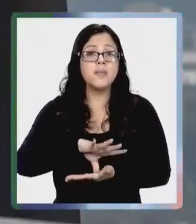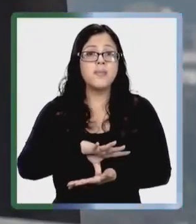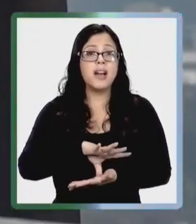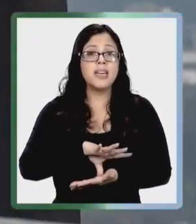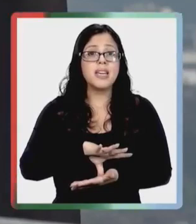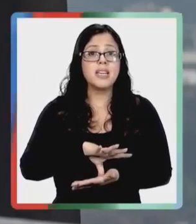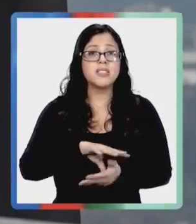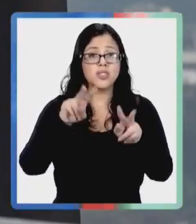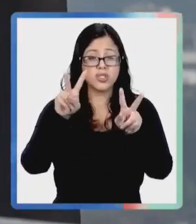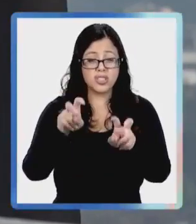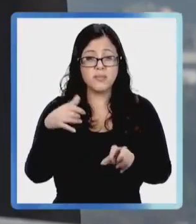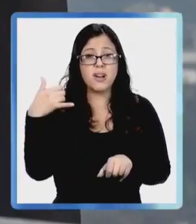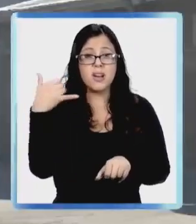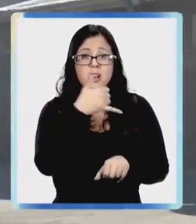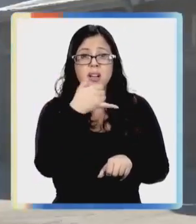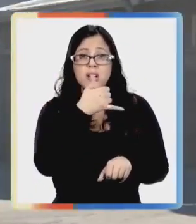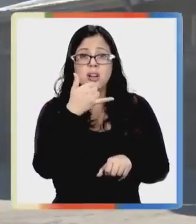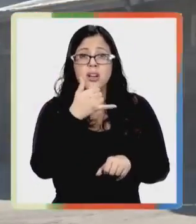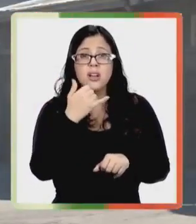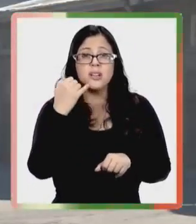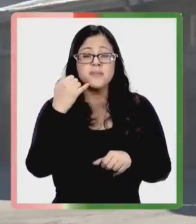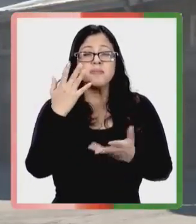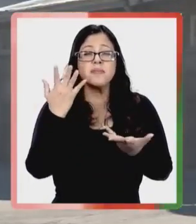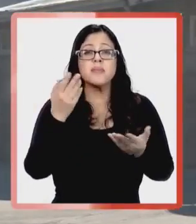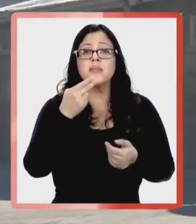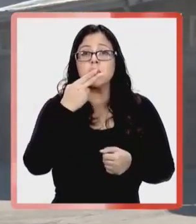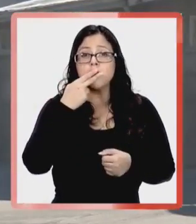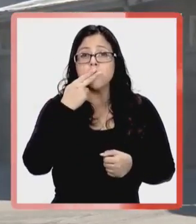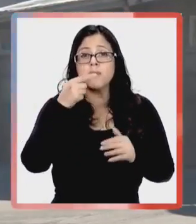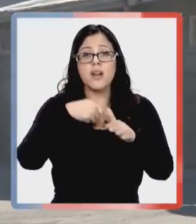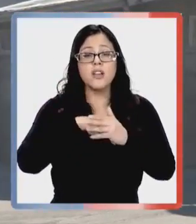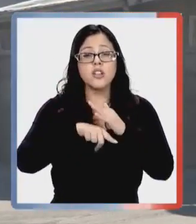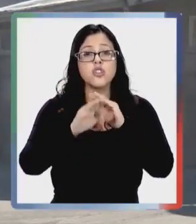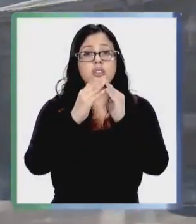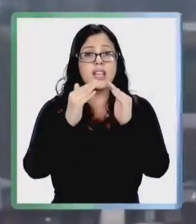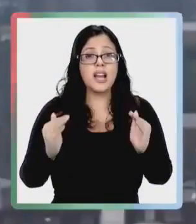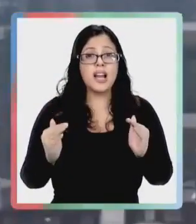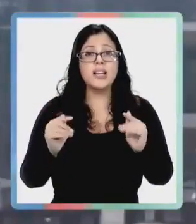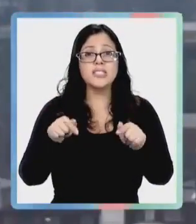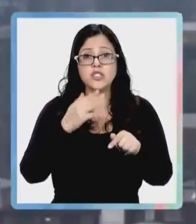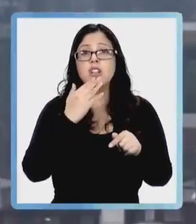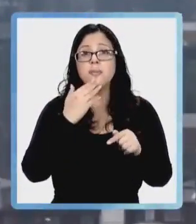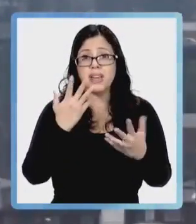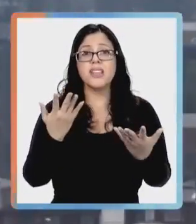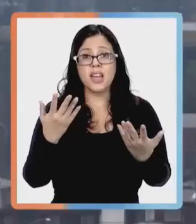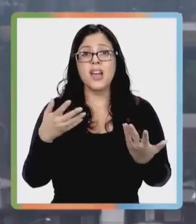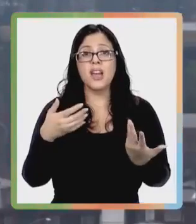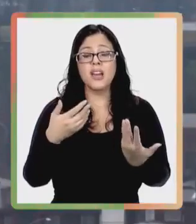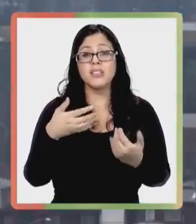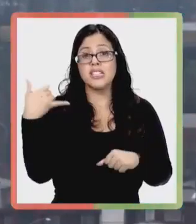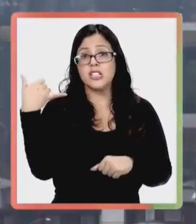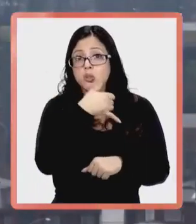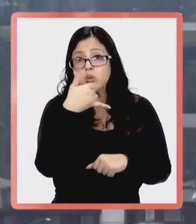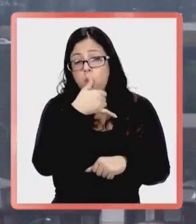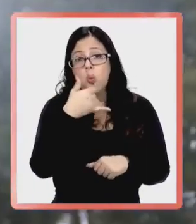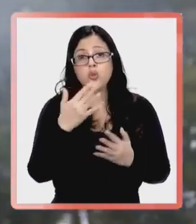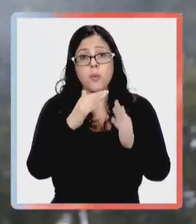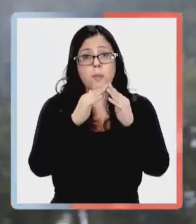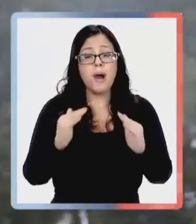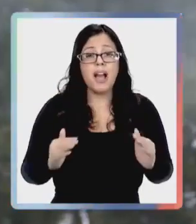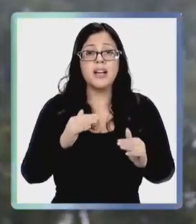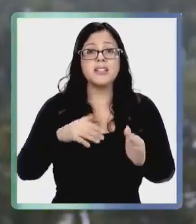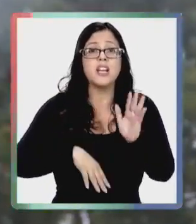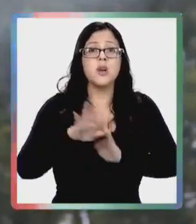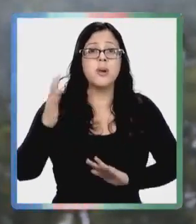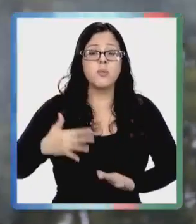calefaccionan con métodos contaminantes que irritan las mucosas. Fumar dentro de las casas es otra manera de contaminar nuestra casa. Y